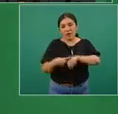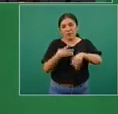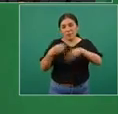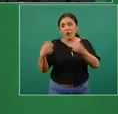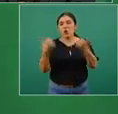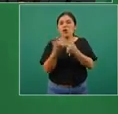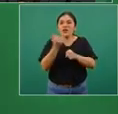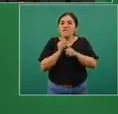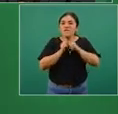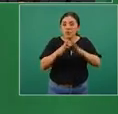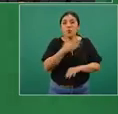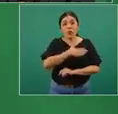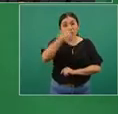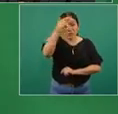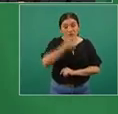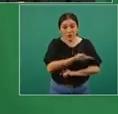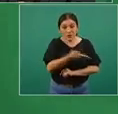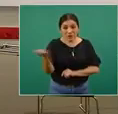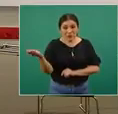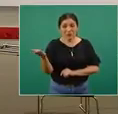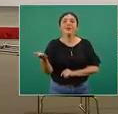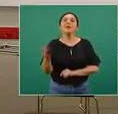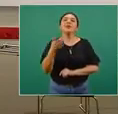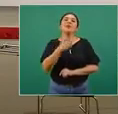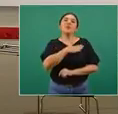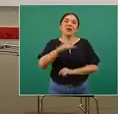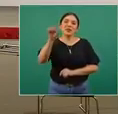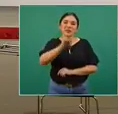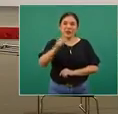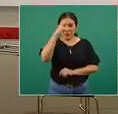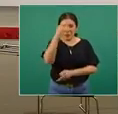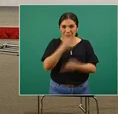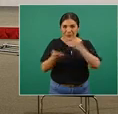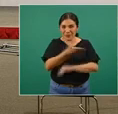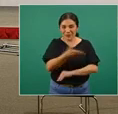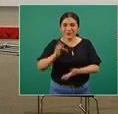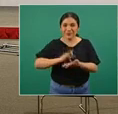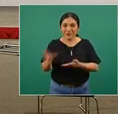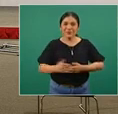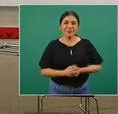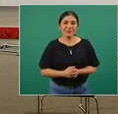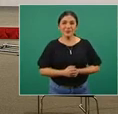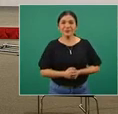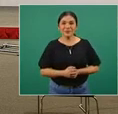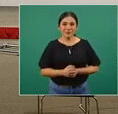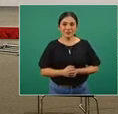de Información Epidemiológica. Buenas noches y un buen sábado para todos. Gracias.